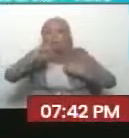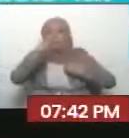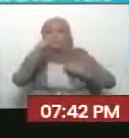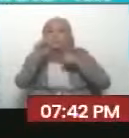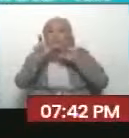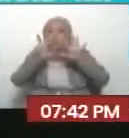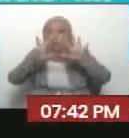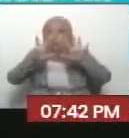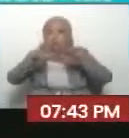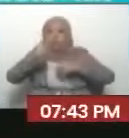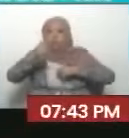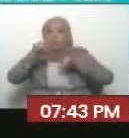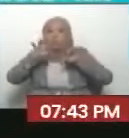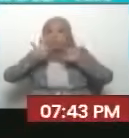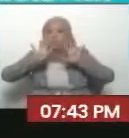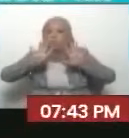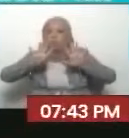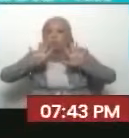18, 19.